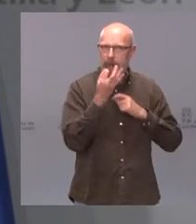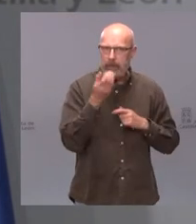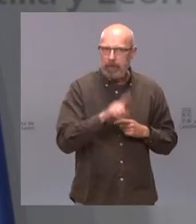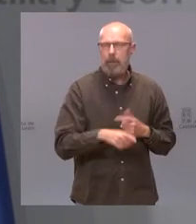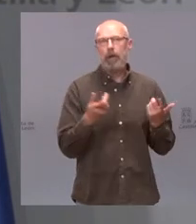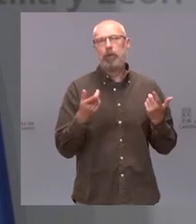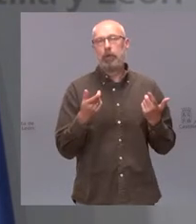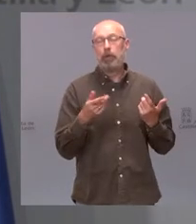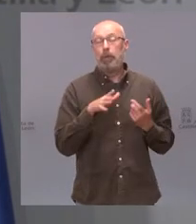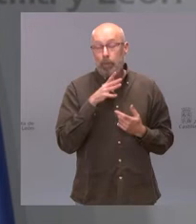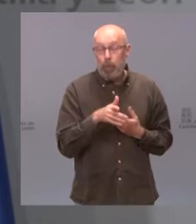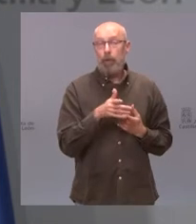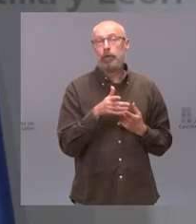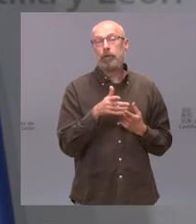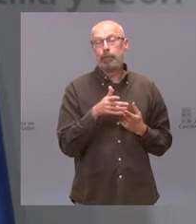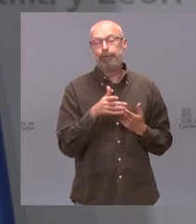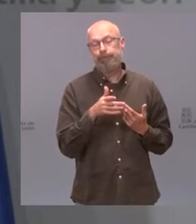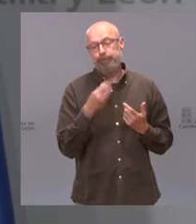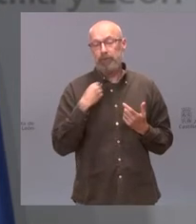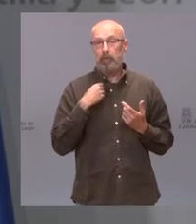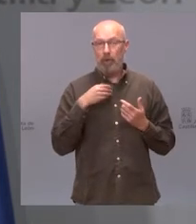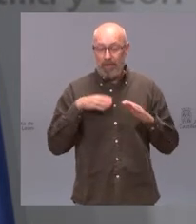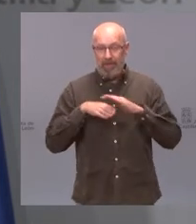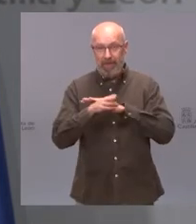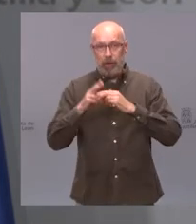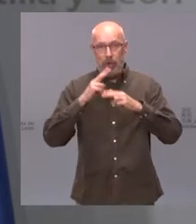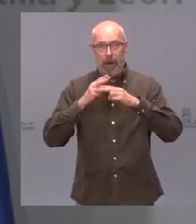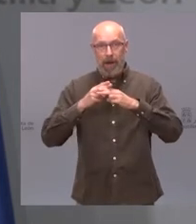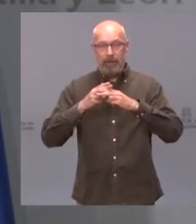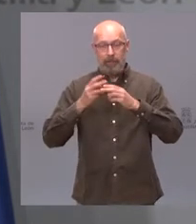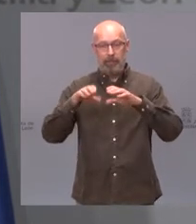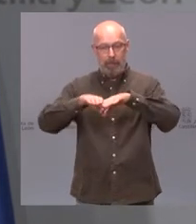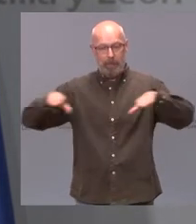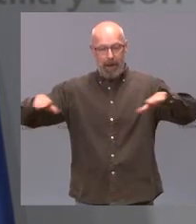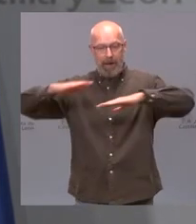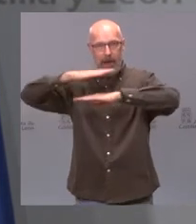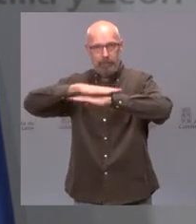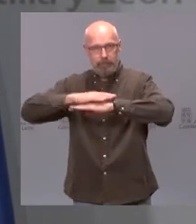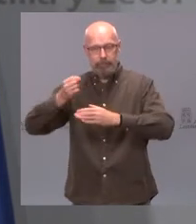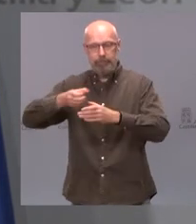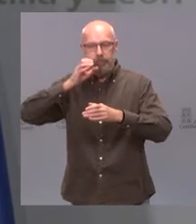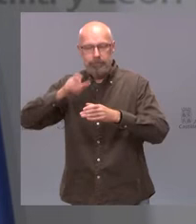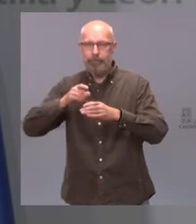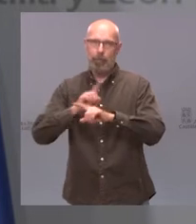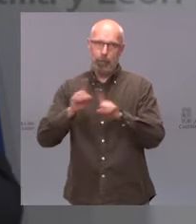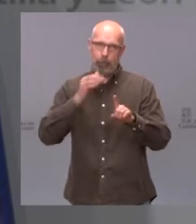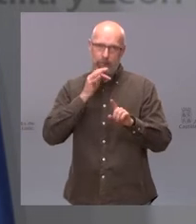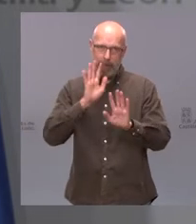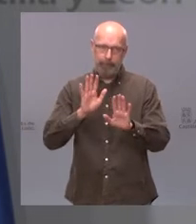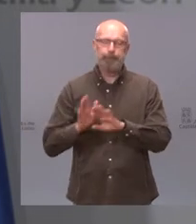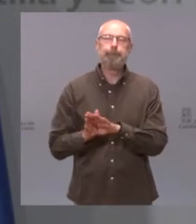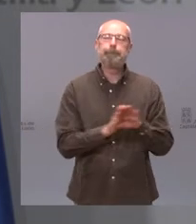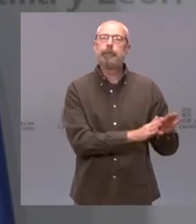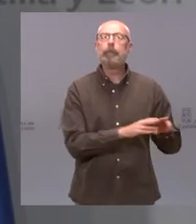hace poco conveniente cambiar en este momento a ese respecto nuestro semáforo. Y con respecto a lo